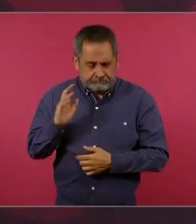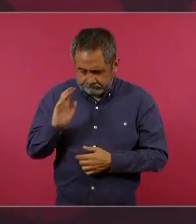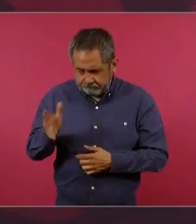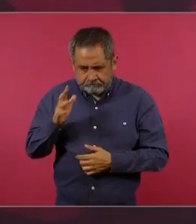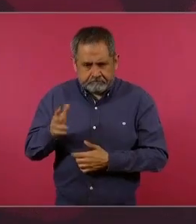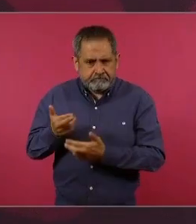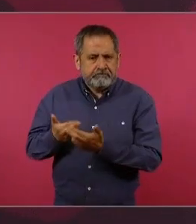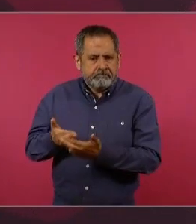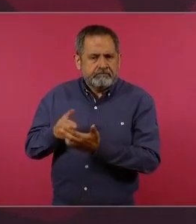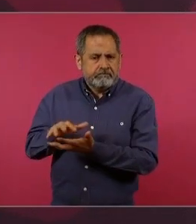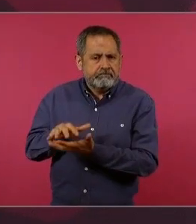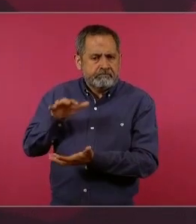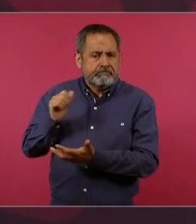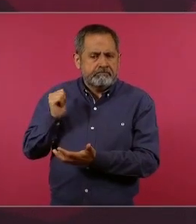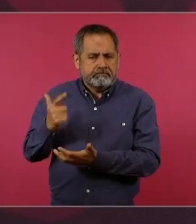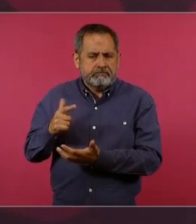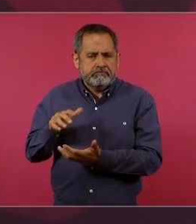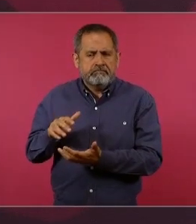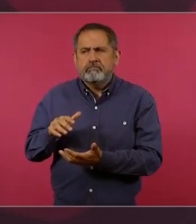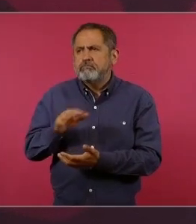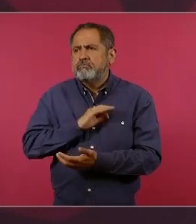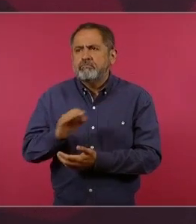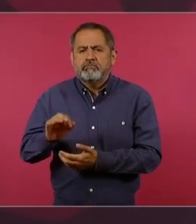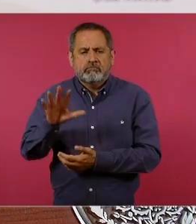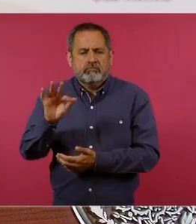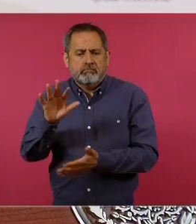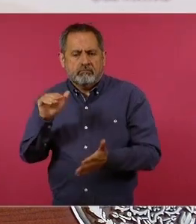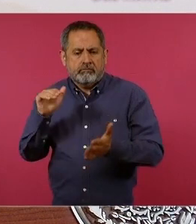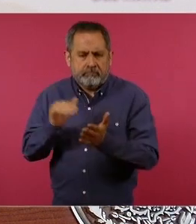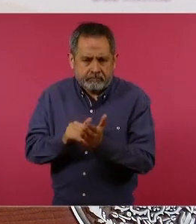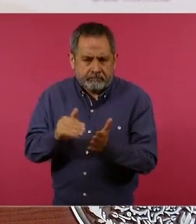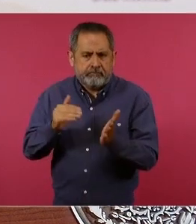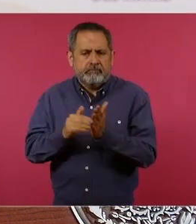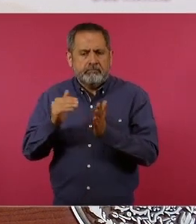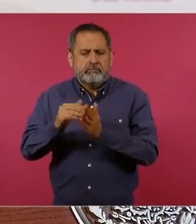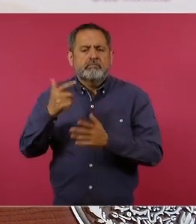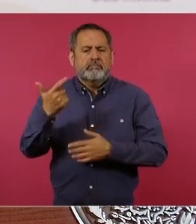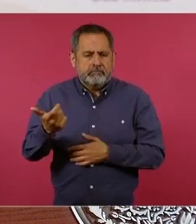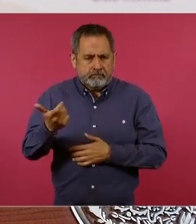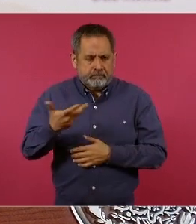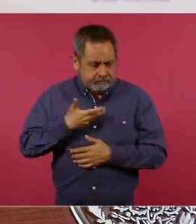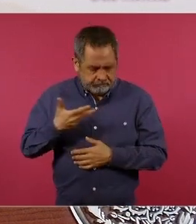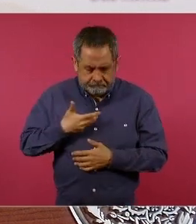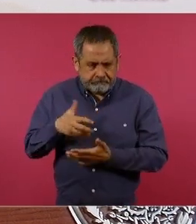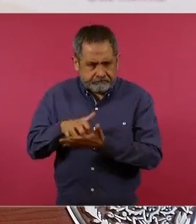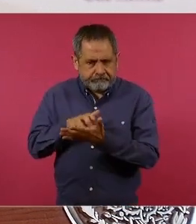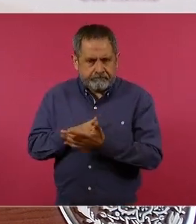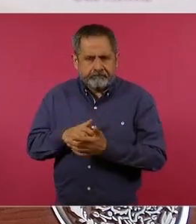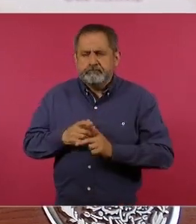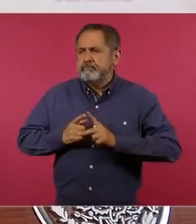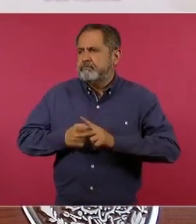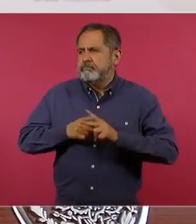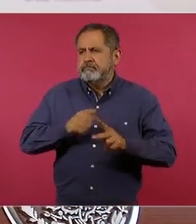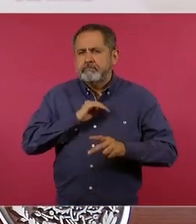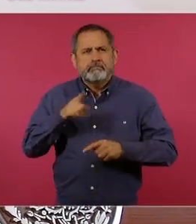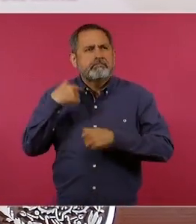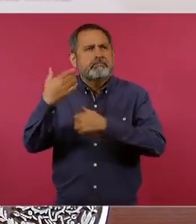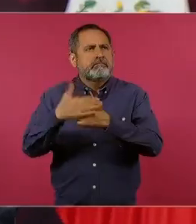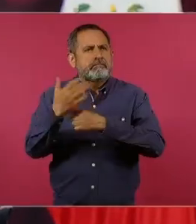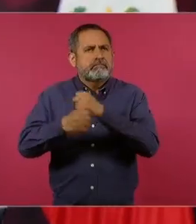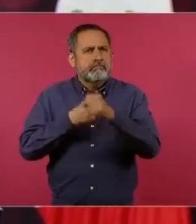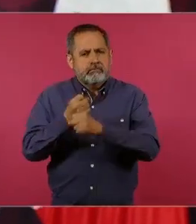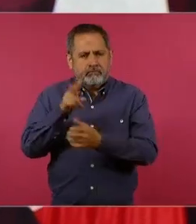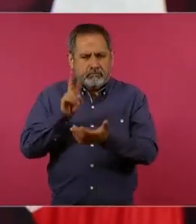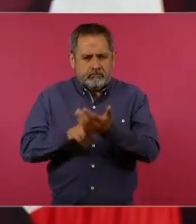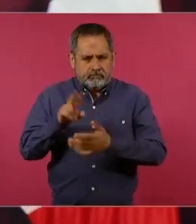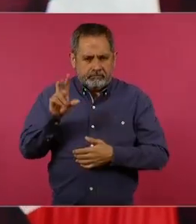2020, ya hay un ahorro de más de 40 mil millones de pesos. Y se calcula que para el 2030 el